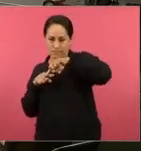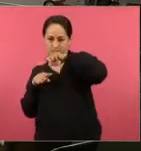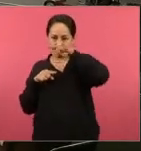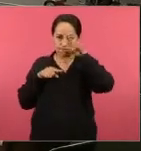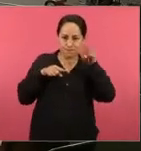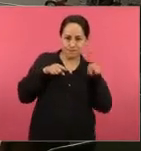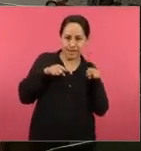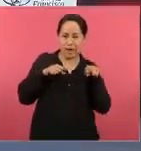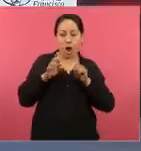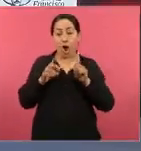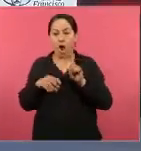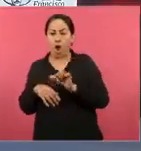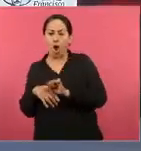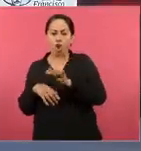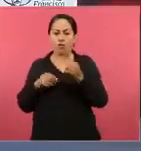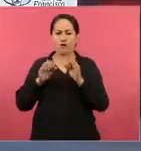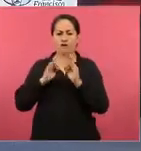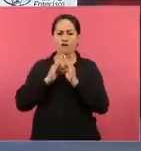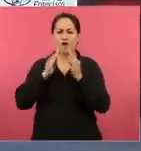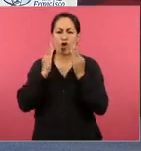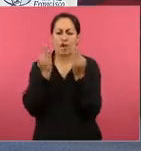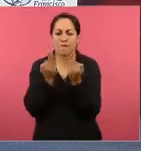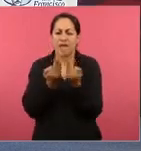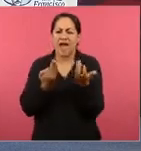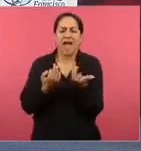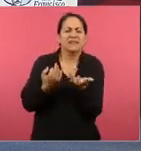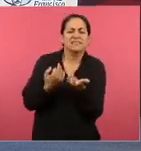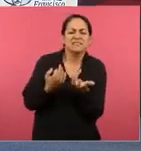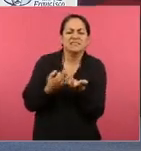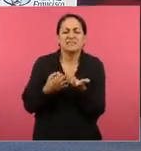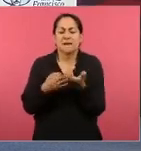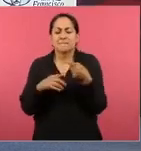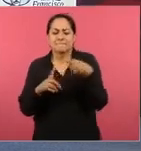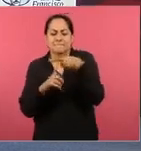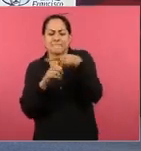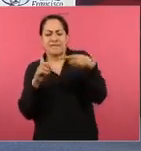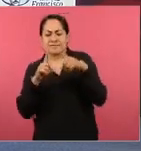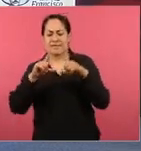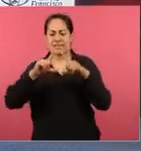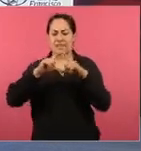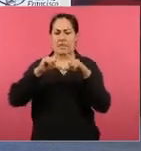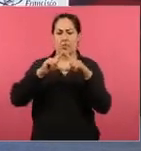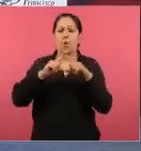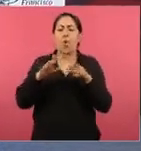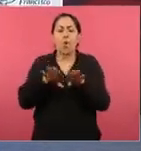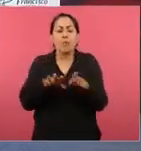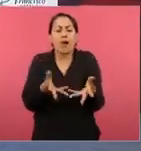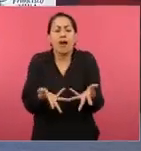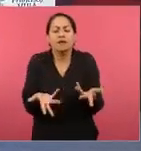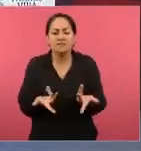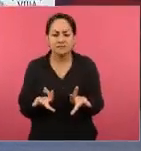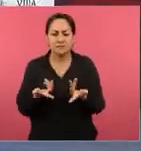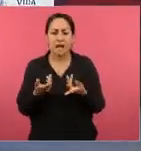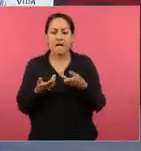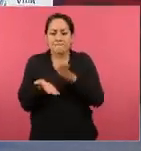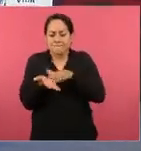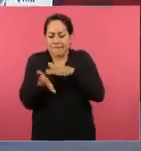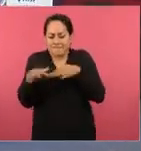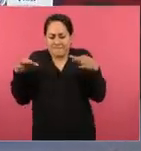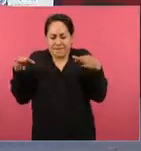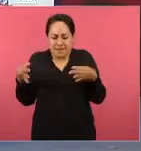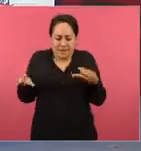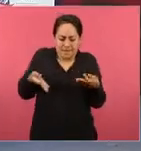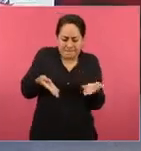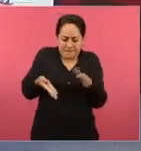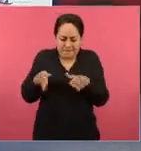circular, o vas a utilizar una parte. Puede uno condicionar. ¿Puede haber doblado de papel? Sí lo hay. Y se pueden